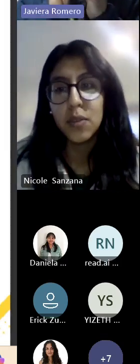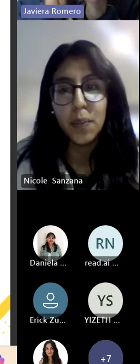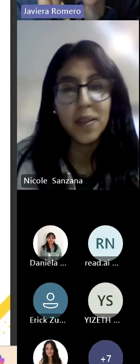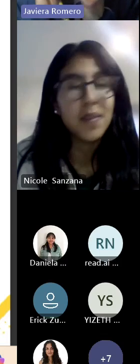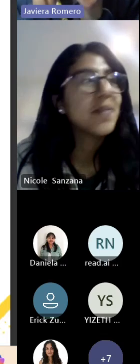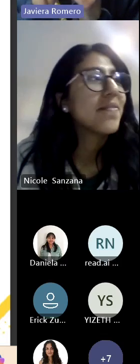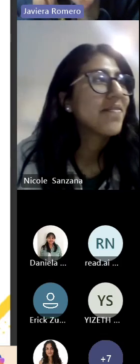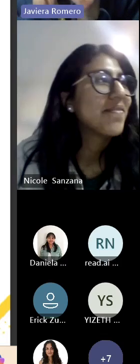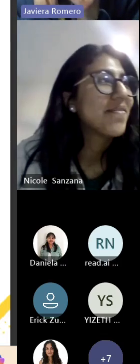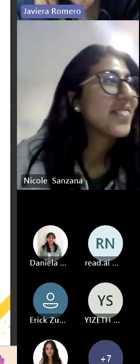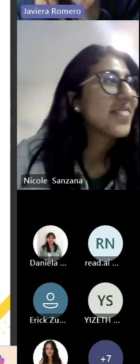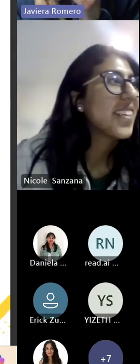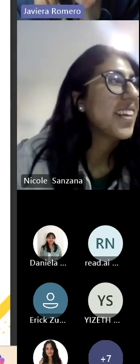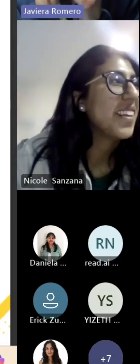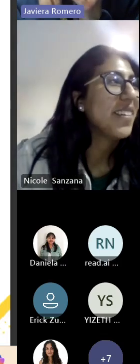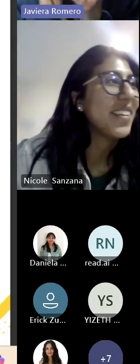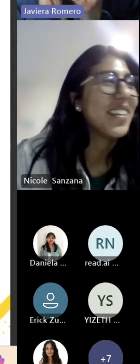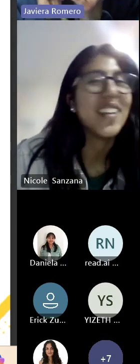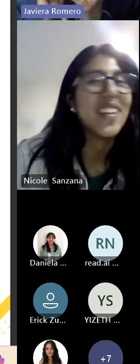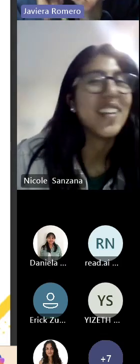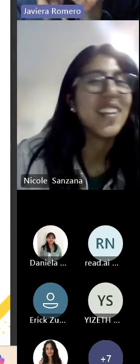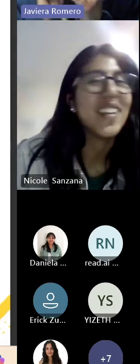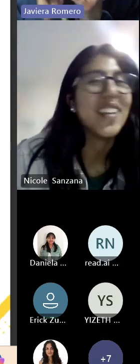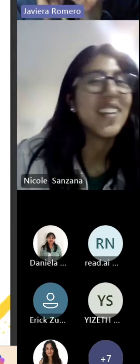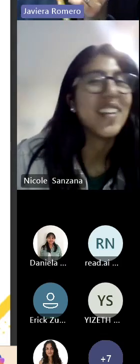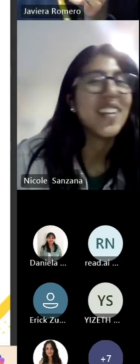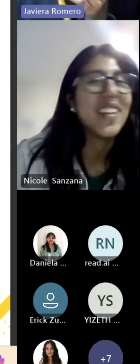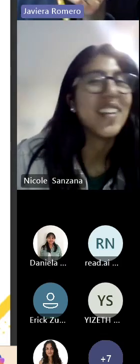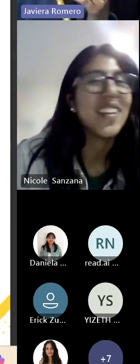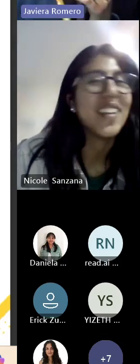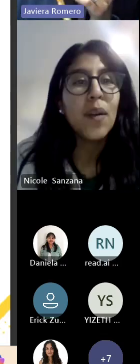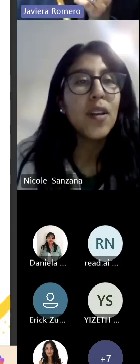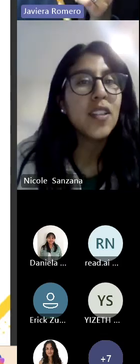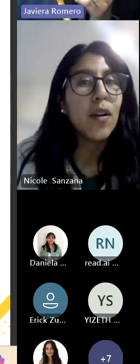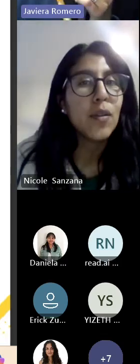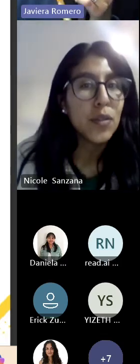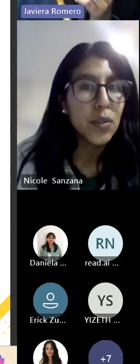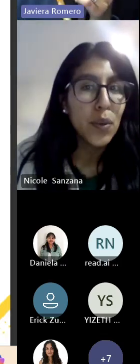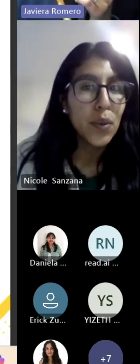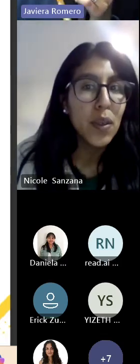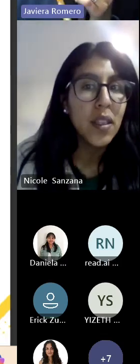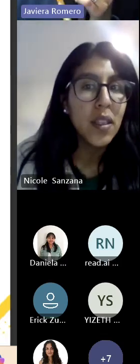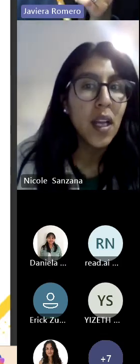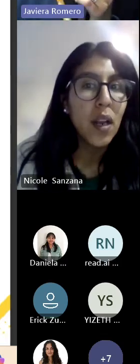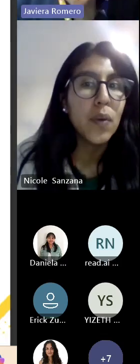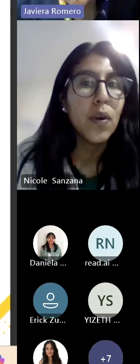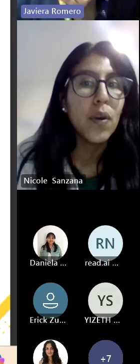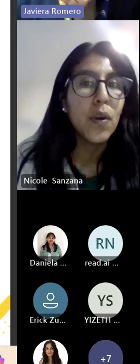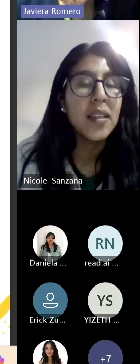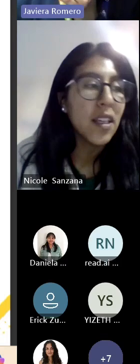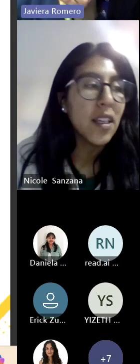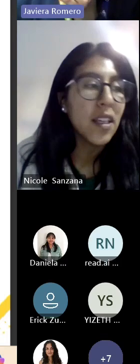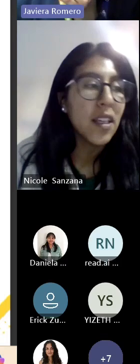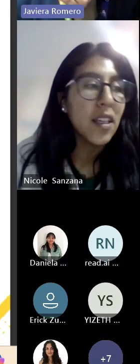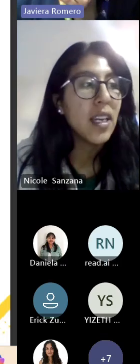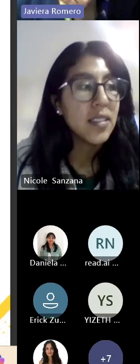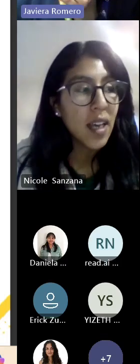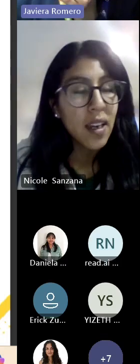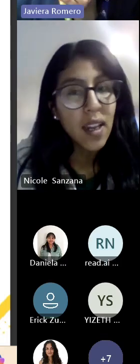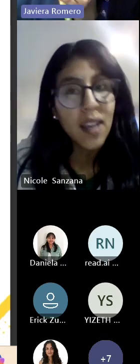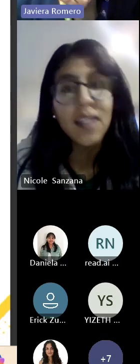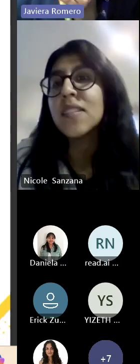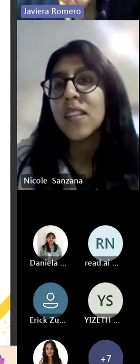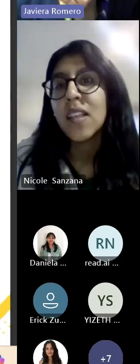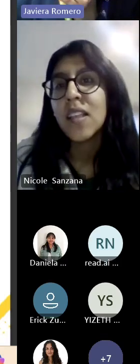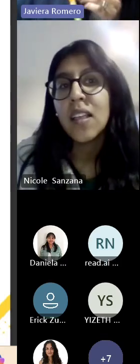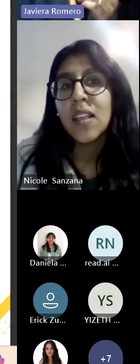Ah, ya. Gracias. Gracias. No sé si alguna tiene alguna otra consulta, algún comentario también